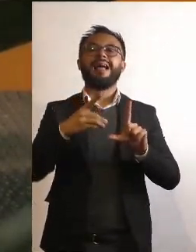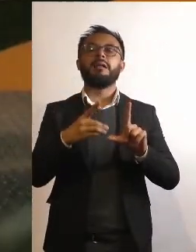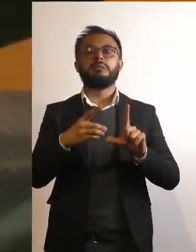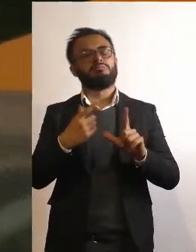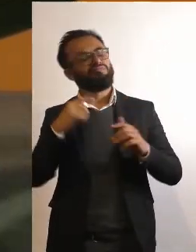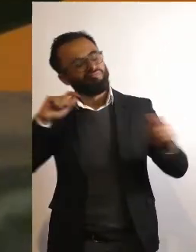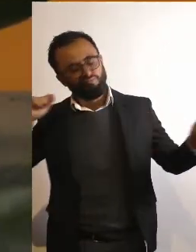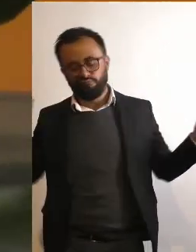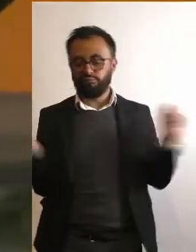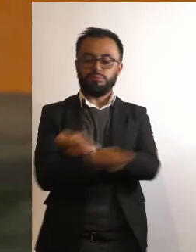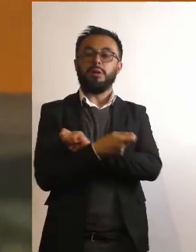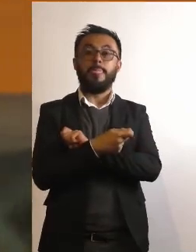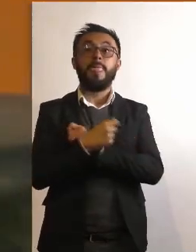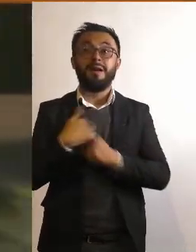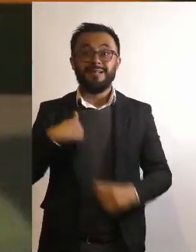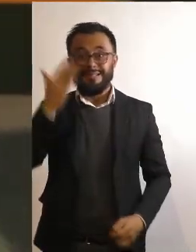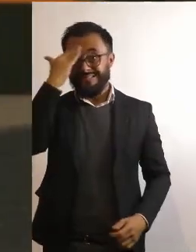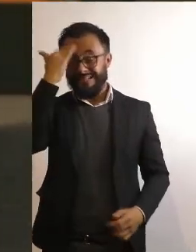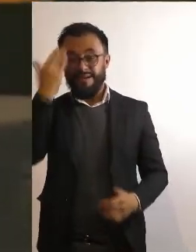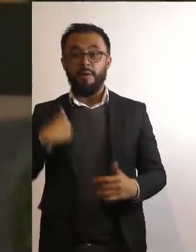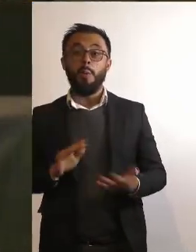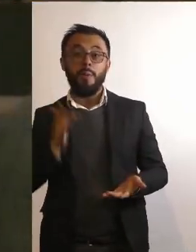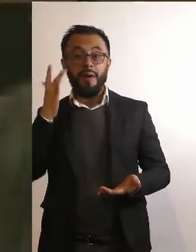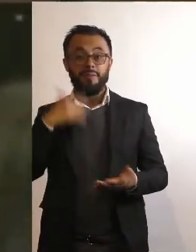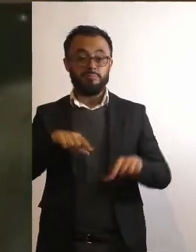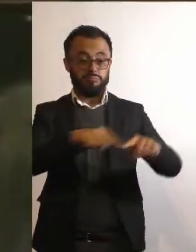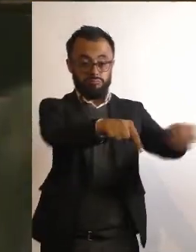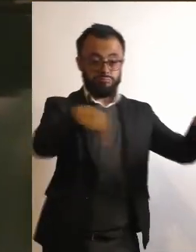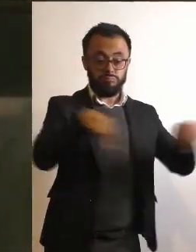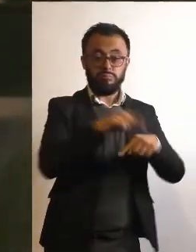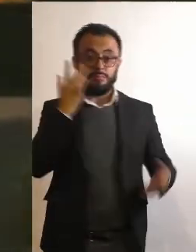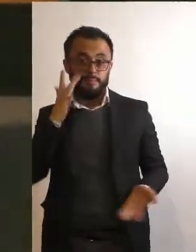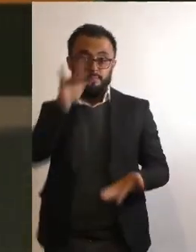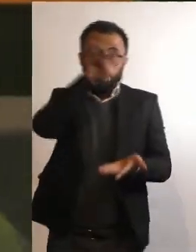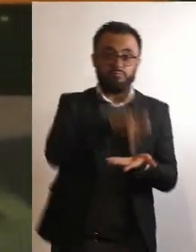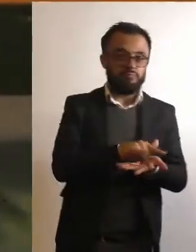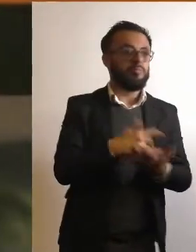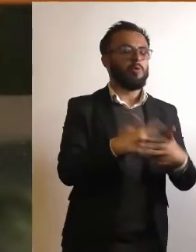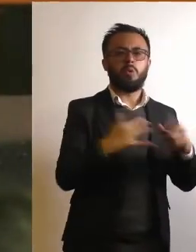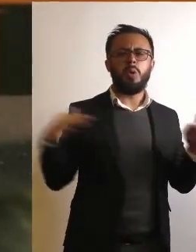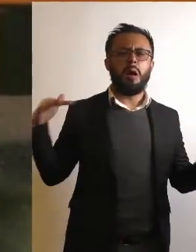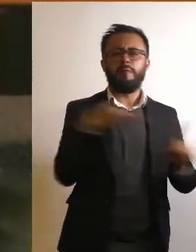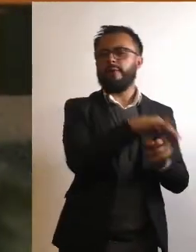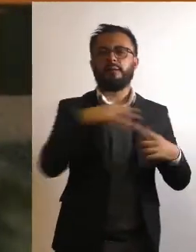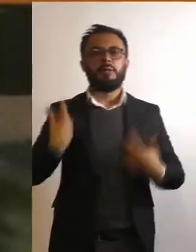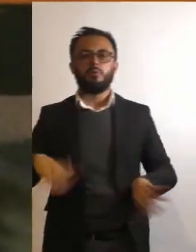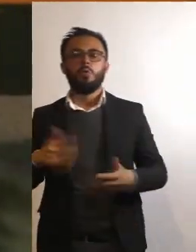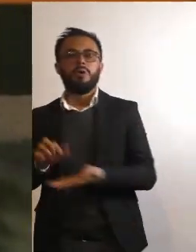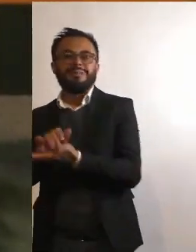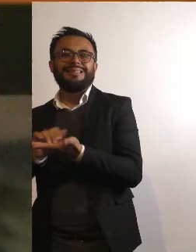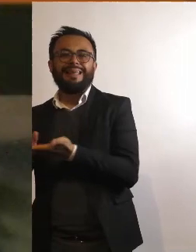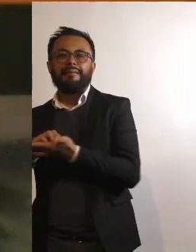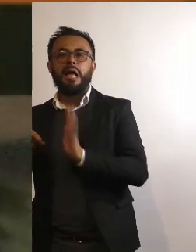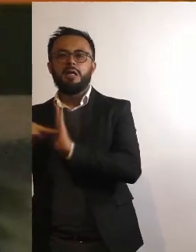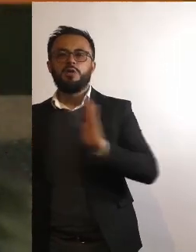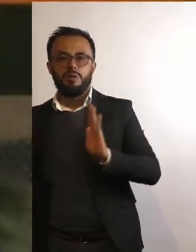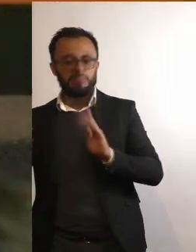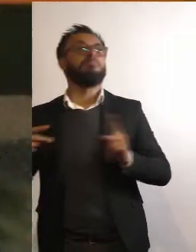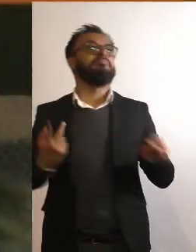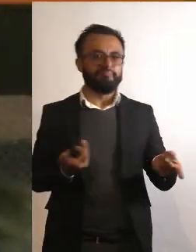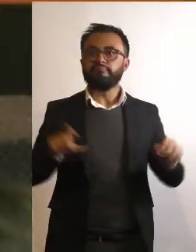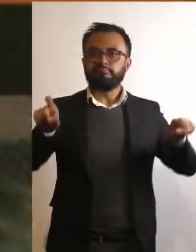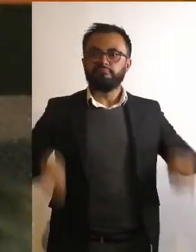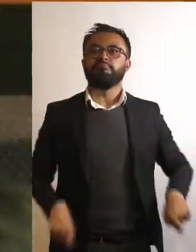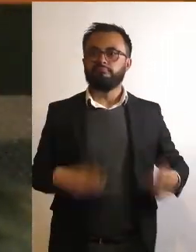incluso los escenarios presenciales están fuertemente marcados por lo digital, y eso nos va a hacer tener programas mucho más fáciles de relacionar